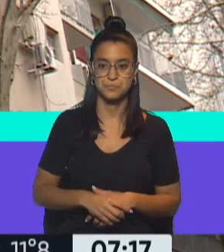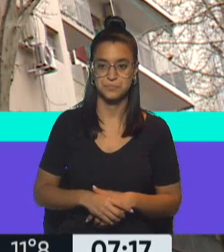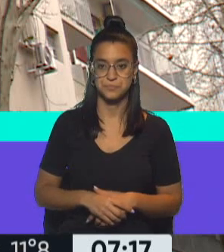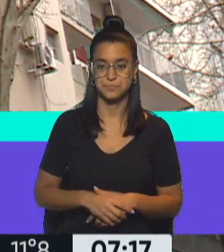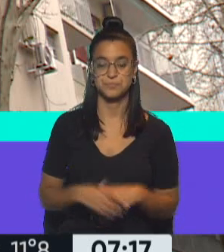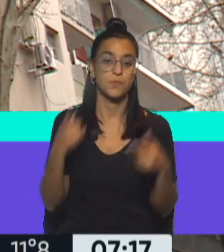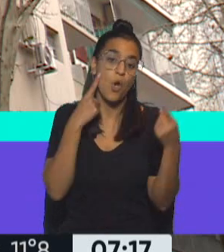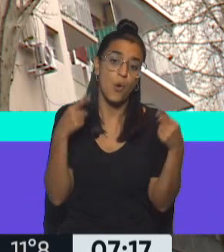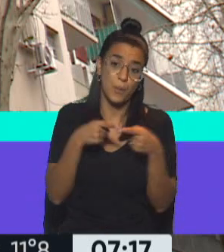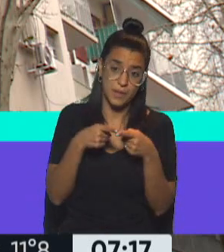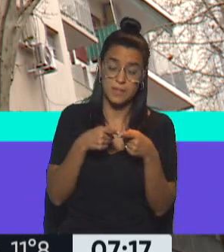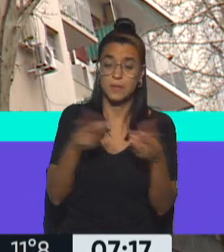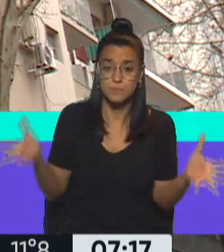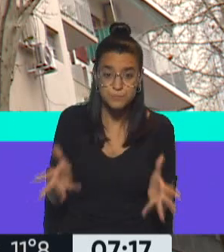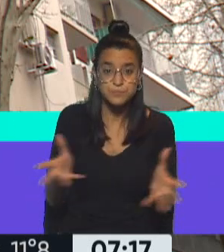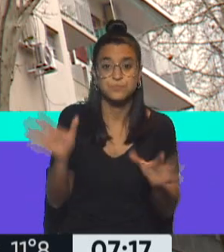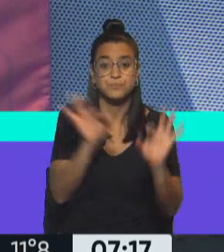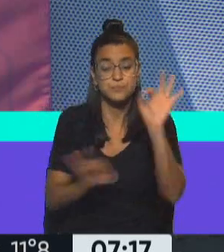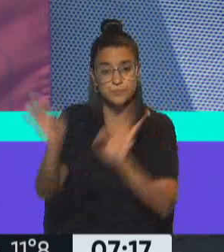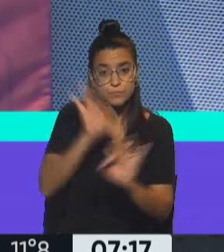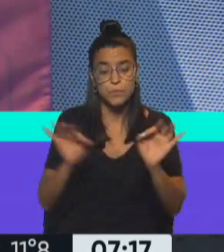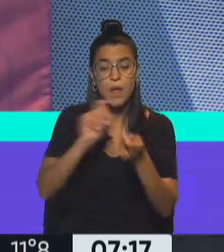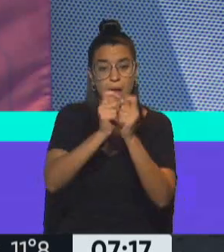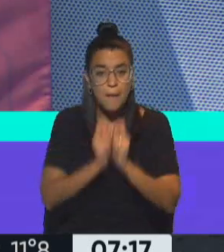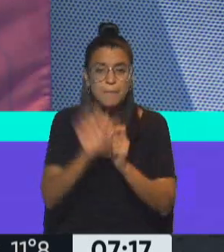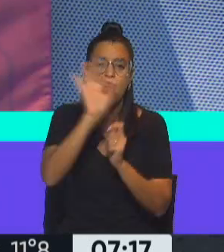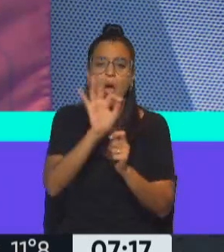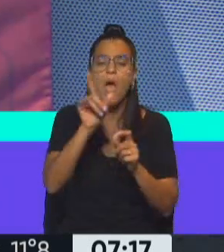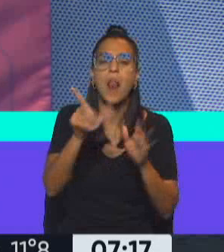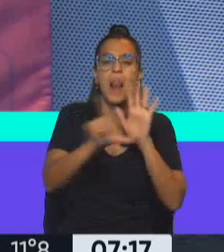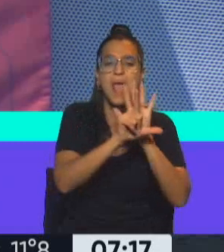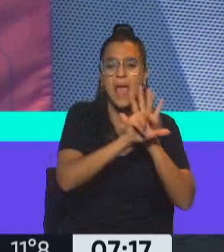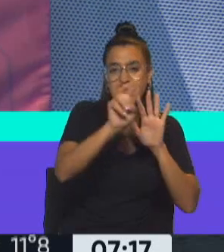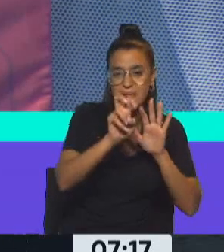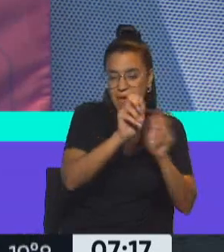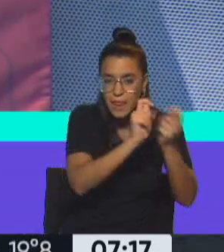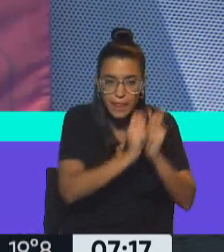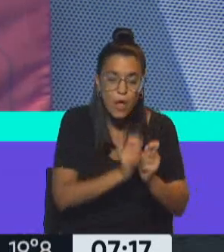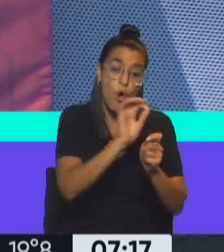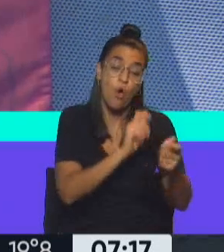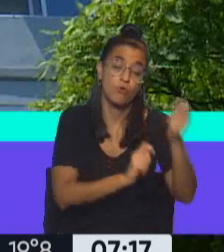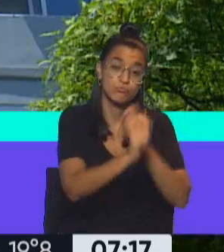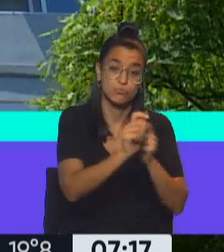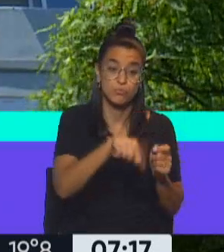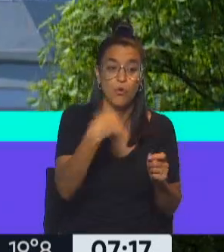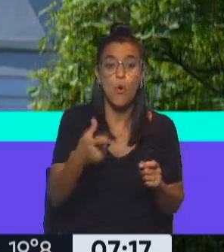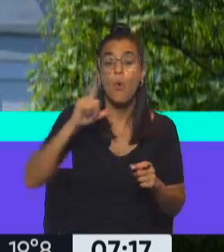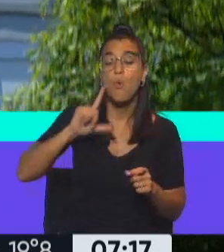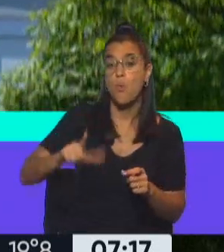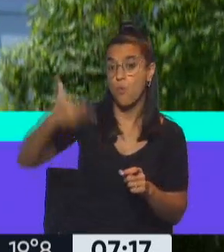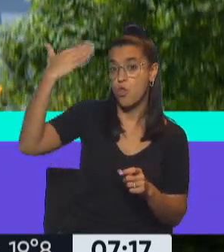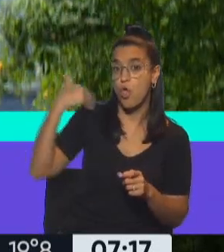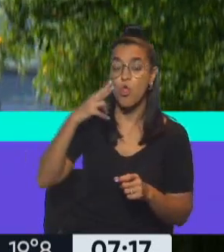El objetivo es impulsar un proyecto para modificar o reemplazar la ley de alquileres, vigente desde julio de